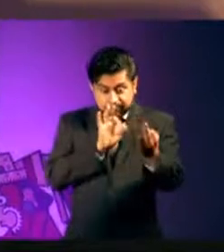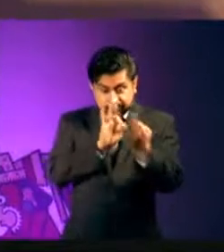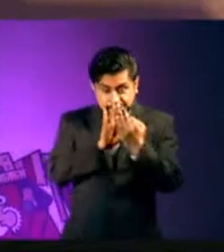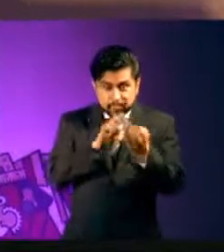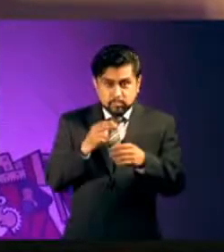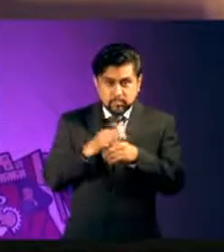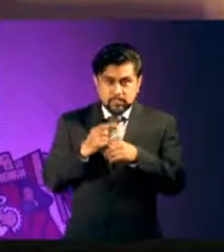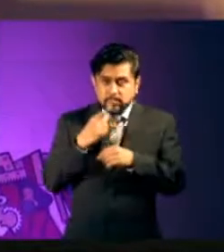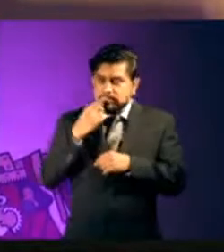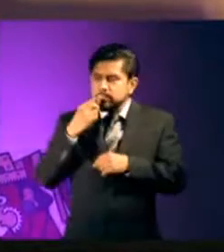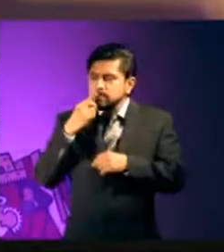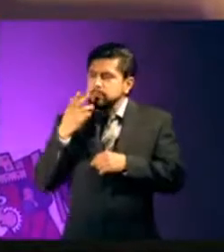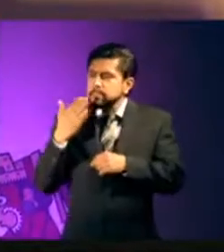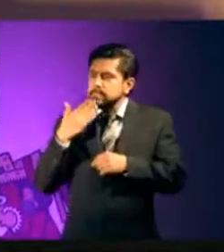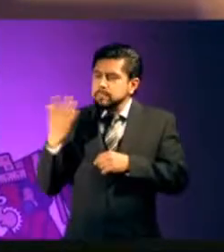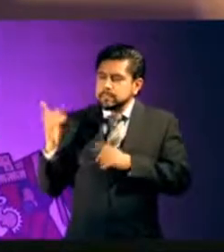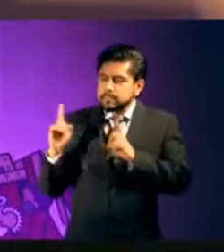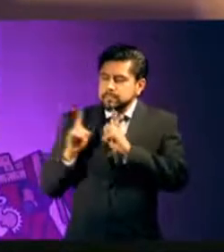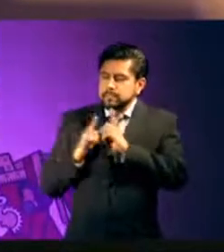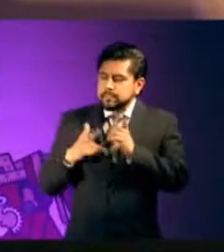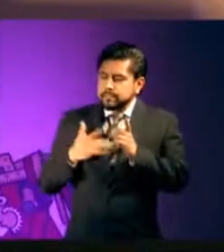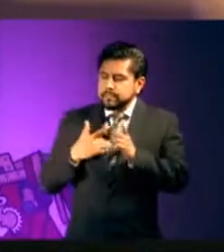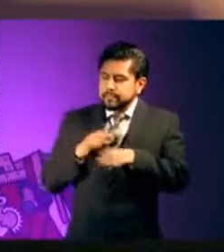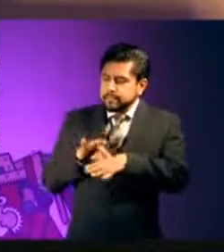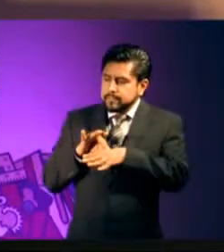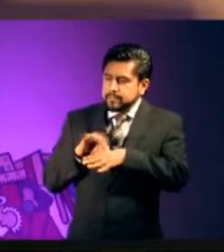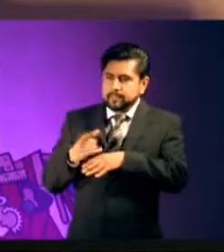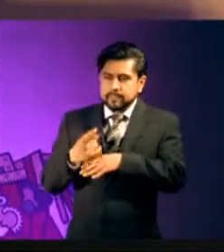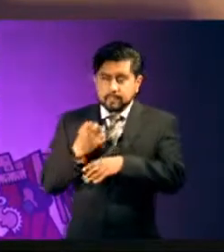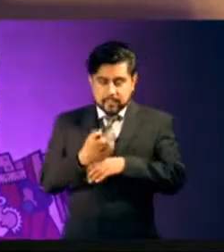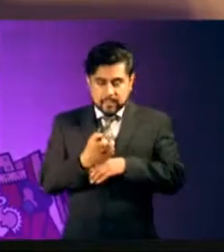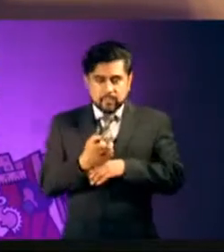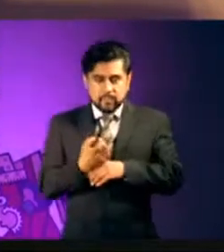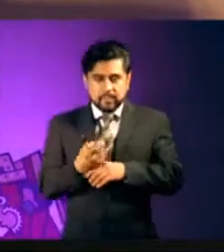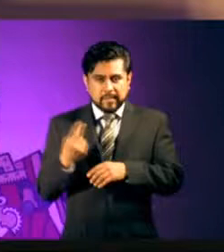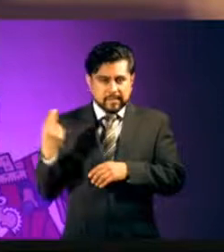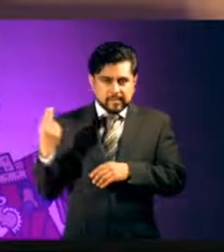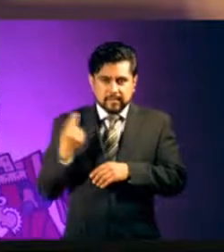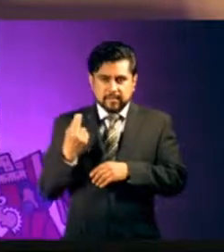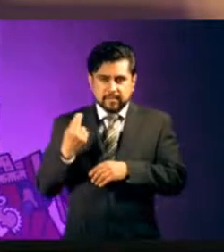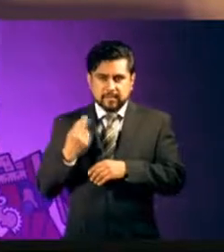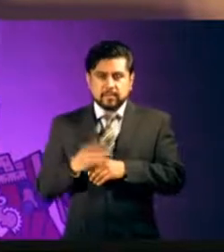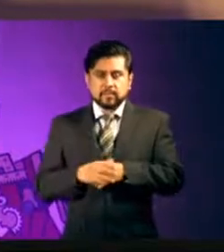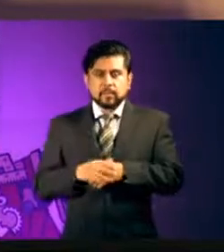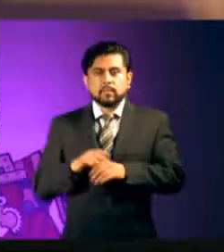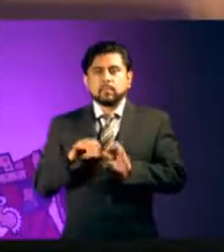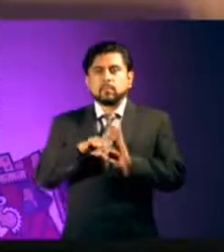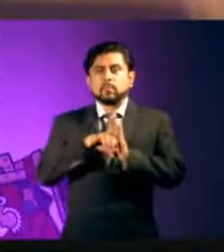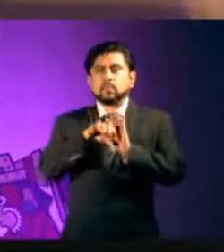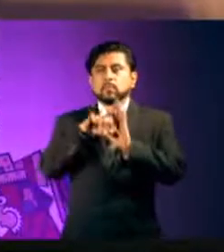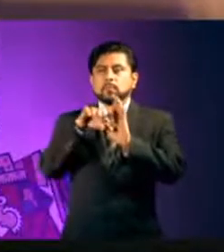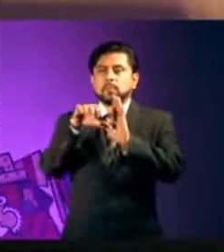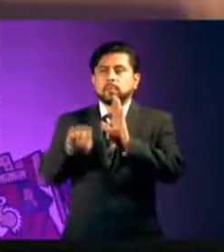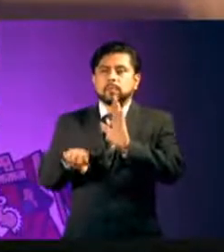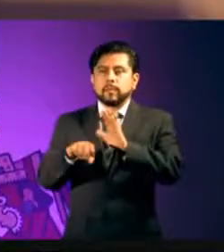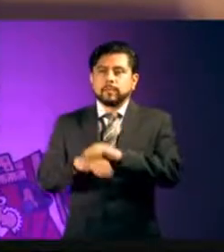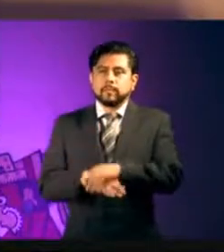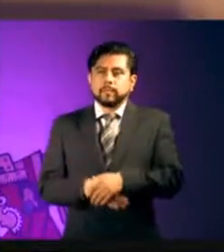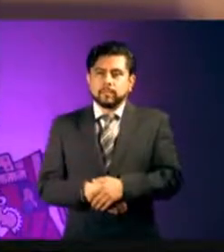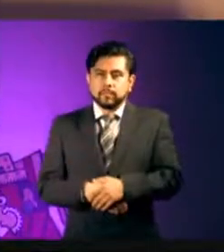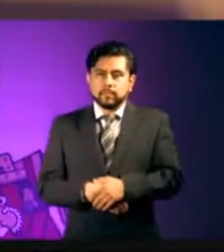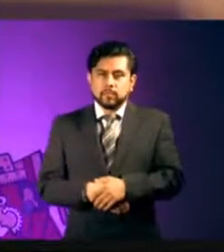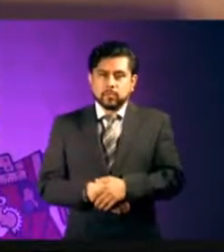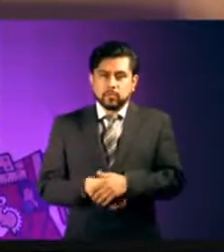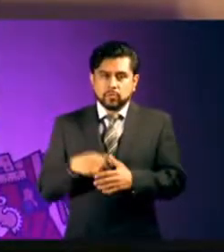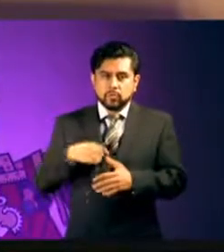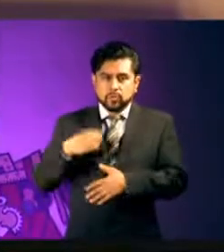leerse es muy importante es parte de la realidad por ejemplo yo todo